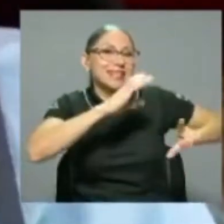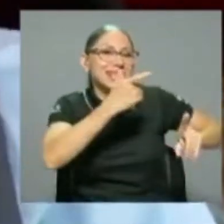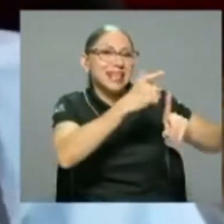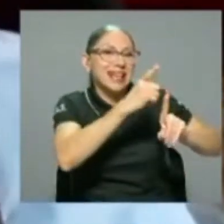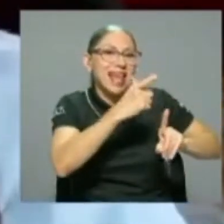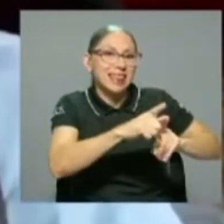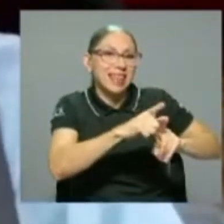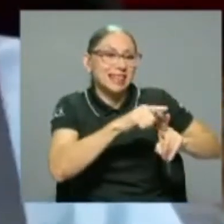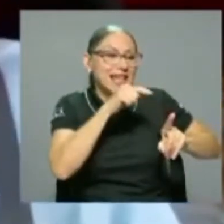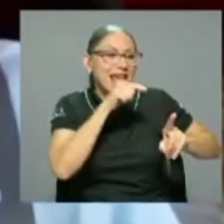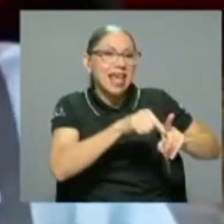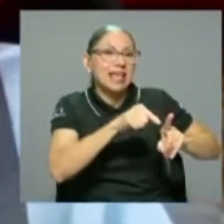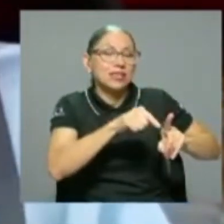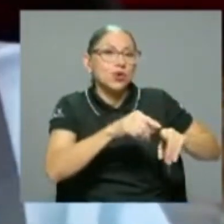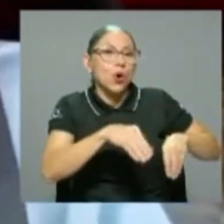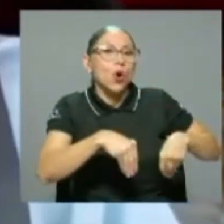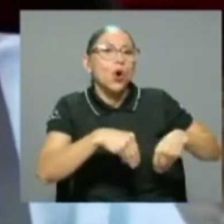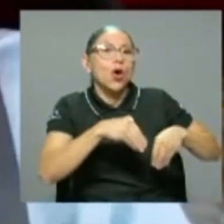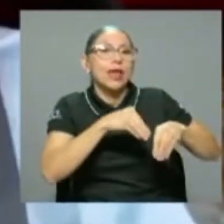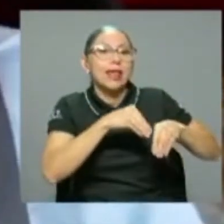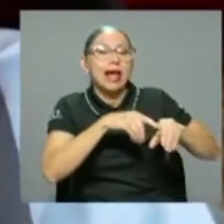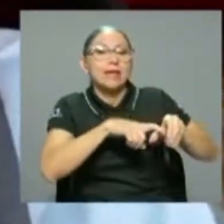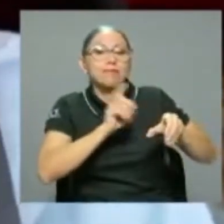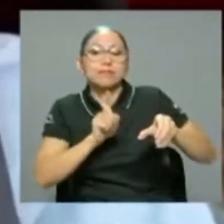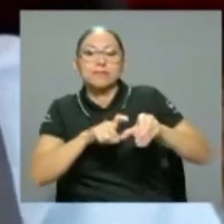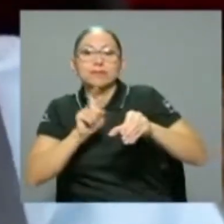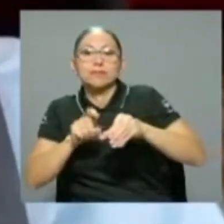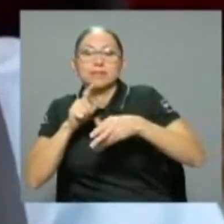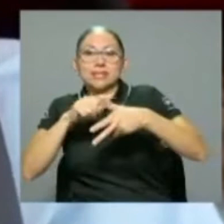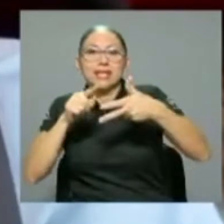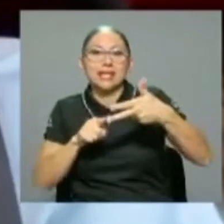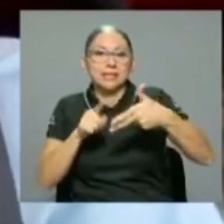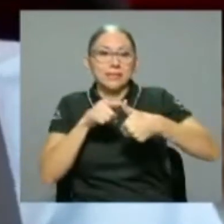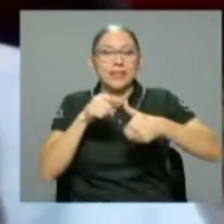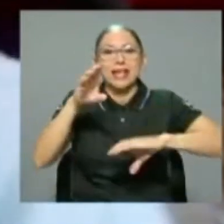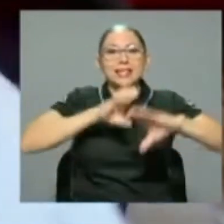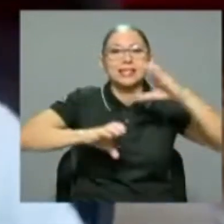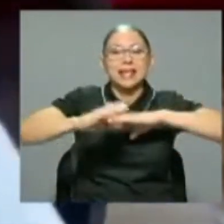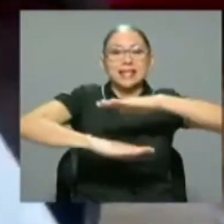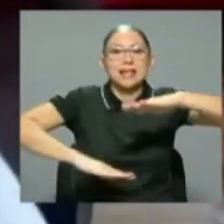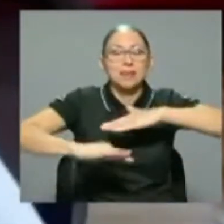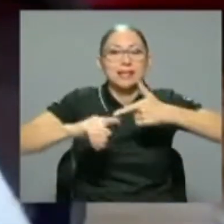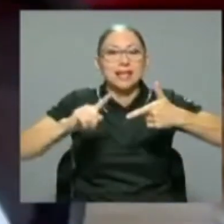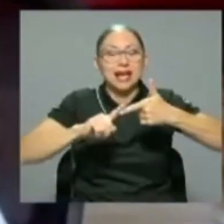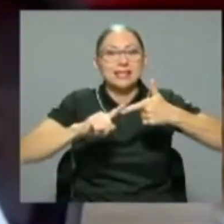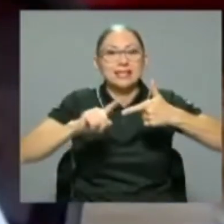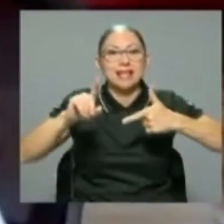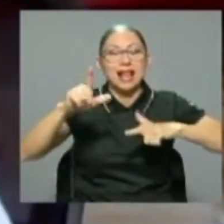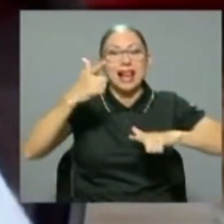dio lugar a tres facultades: la de Ciencias Básicas, la de Letras y la de Ciencias Sociales.